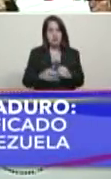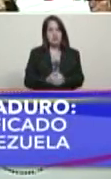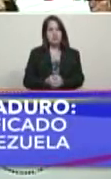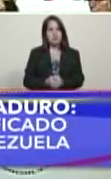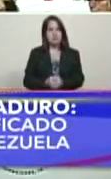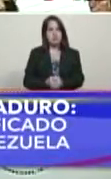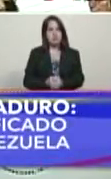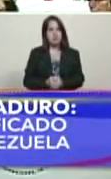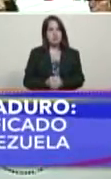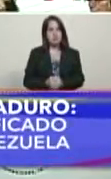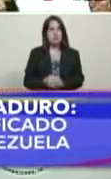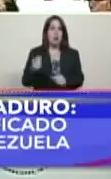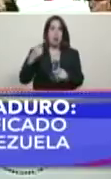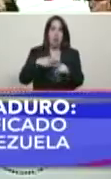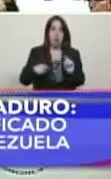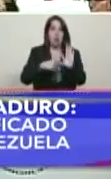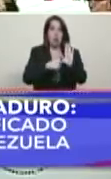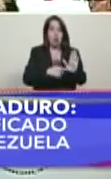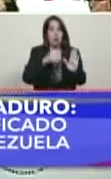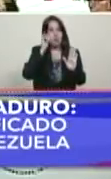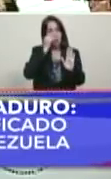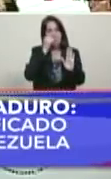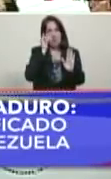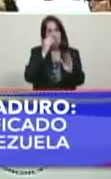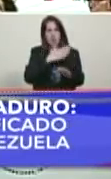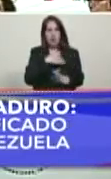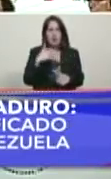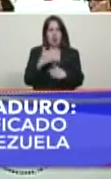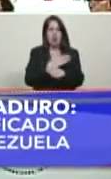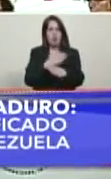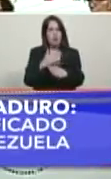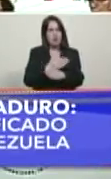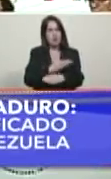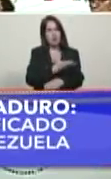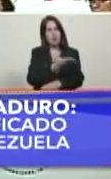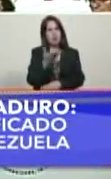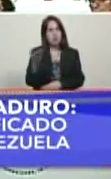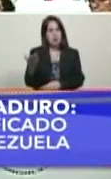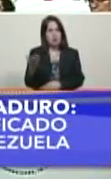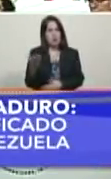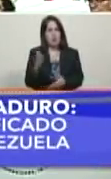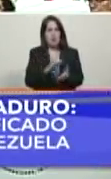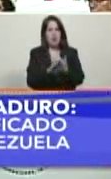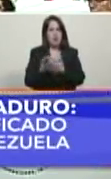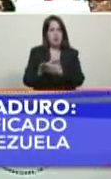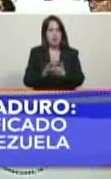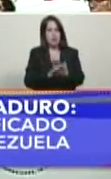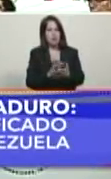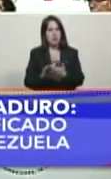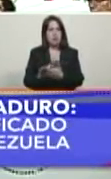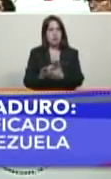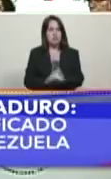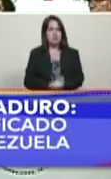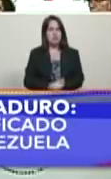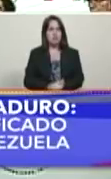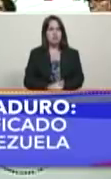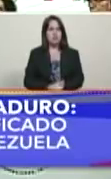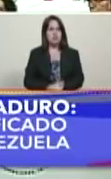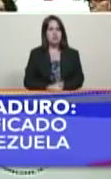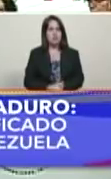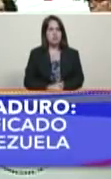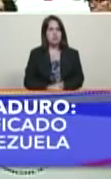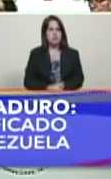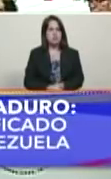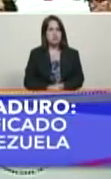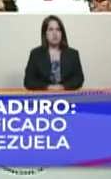vídeos que quería compartir con ustedes compañeros delegados delegadas de